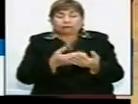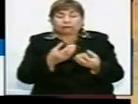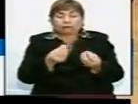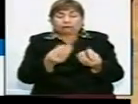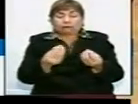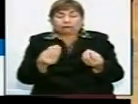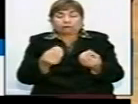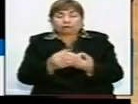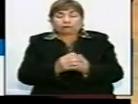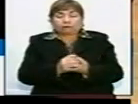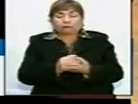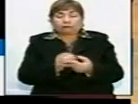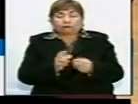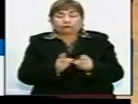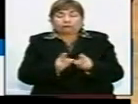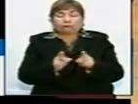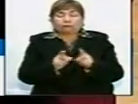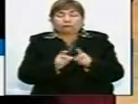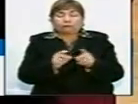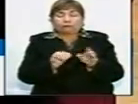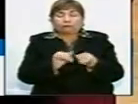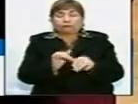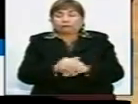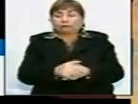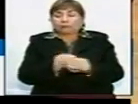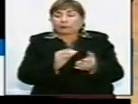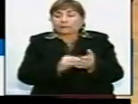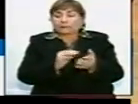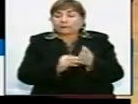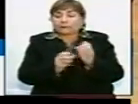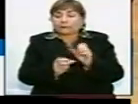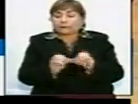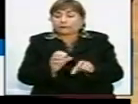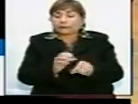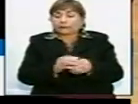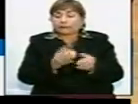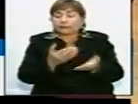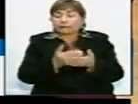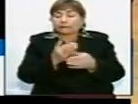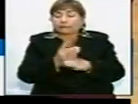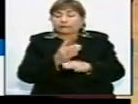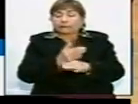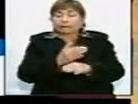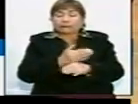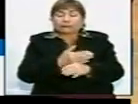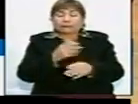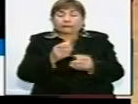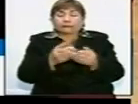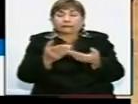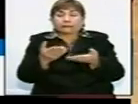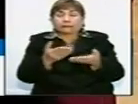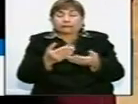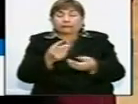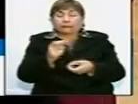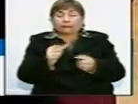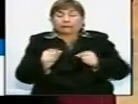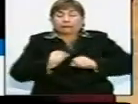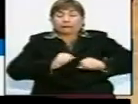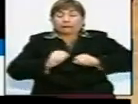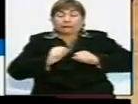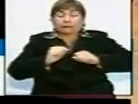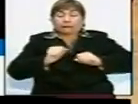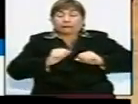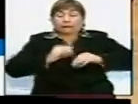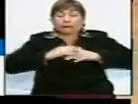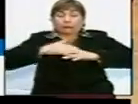deberíamos tener y convocar también a más más actores en todo este proceso de lo que es la gestión de riesgos de desastres porque esto